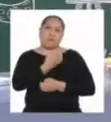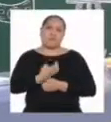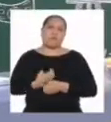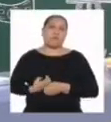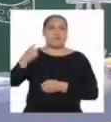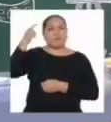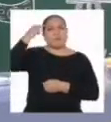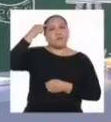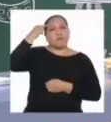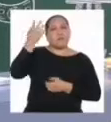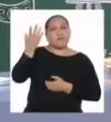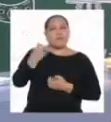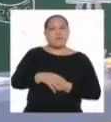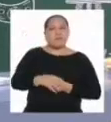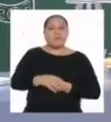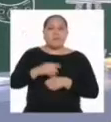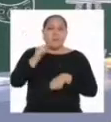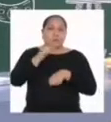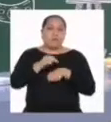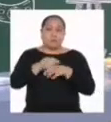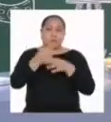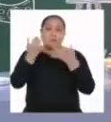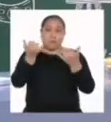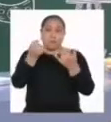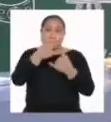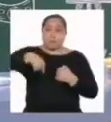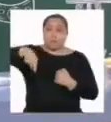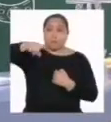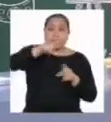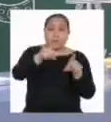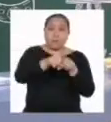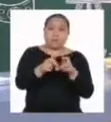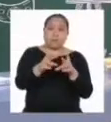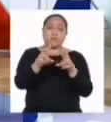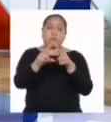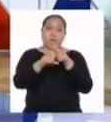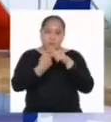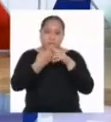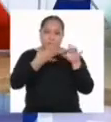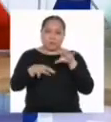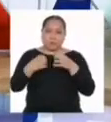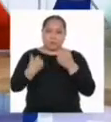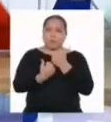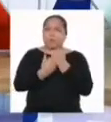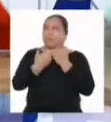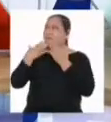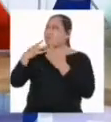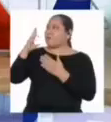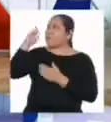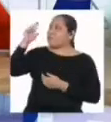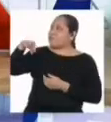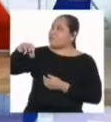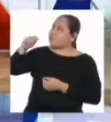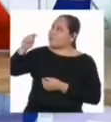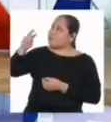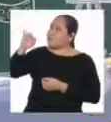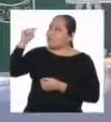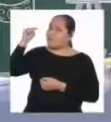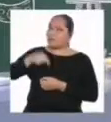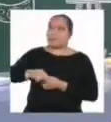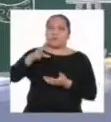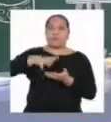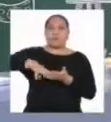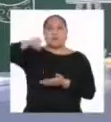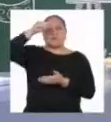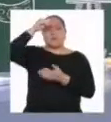que es momento para que desde nuestro lado empecemos también a hacerlo. Muchas gracias, profesora Patricia. Este ha sido